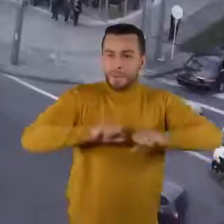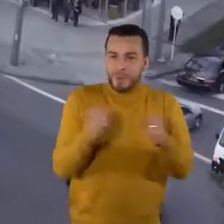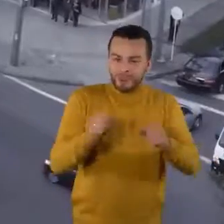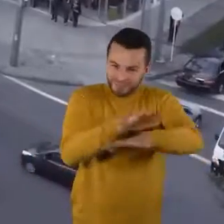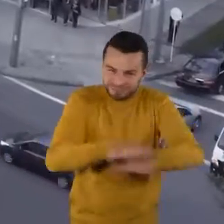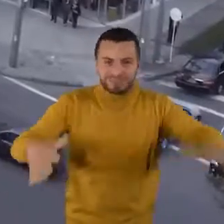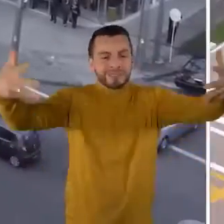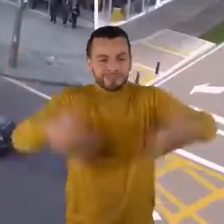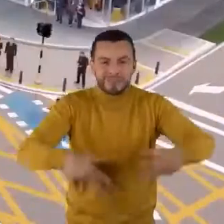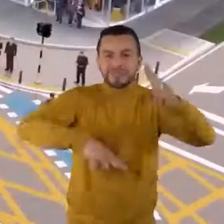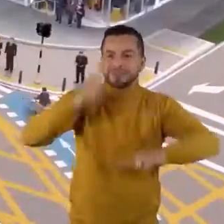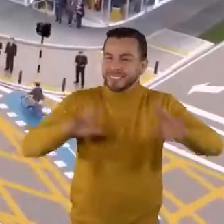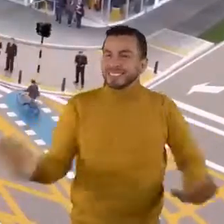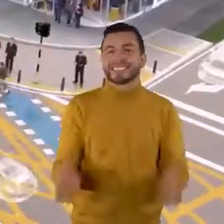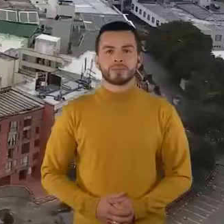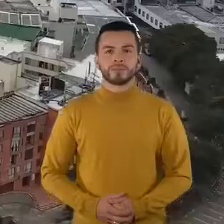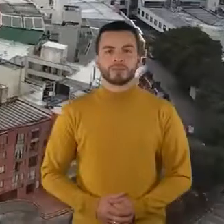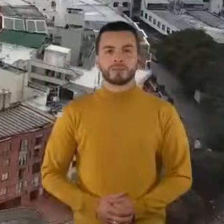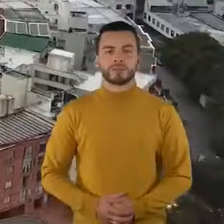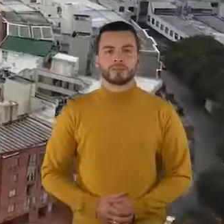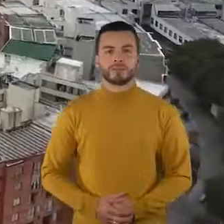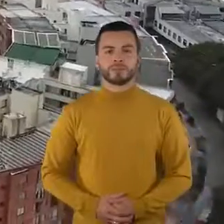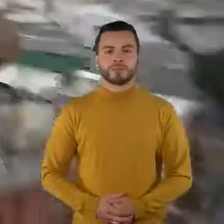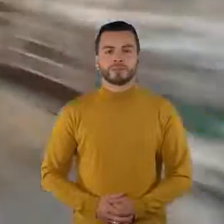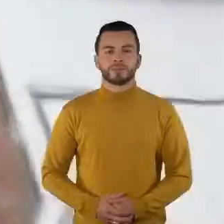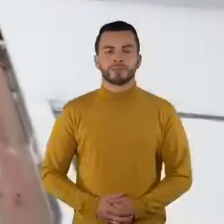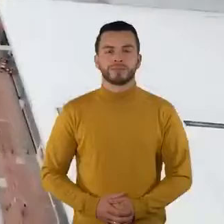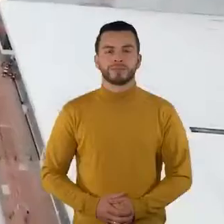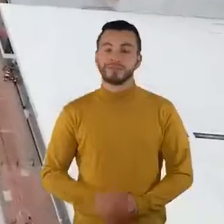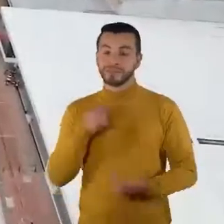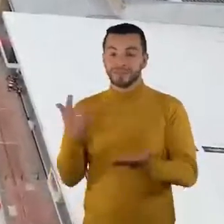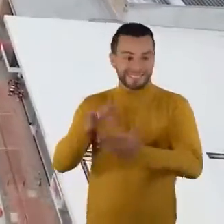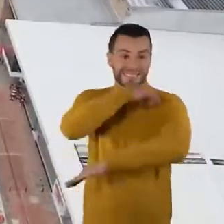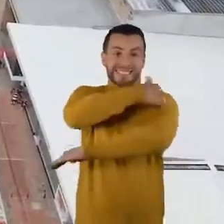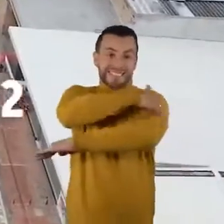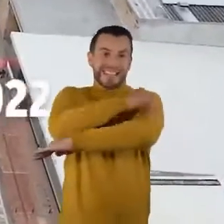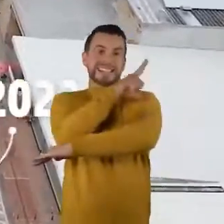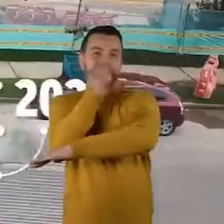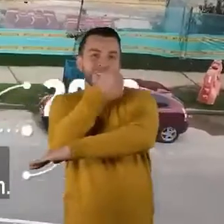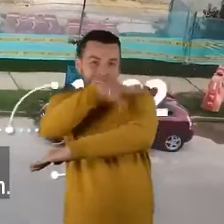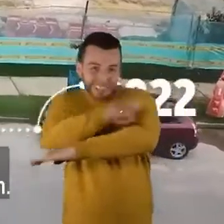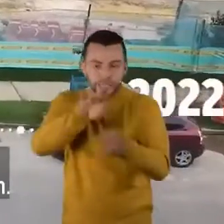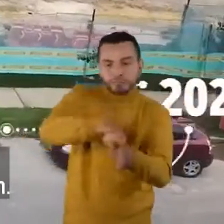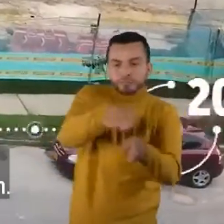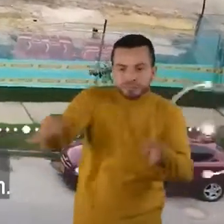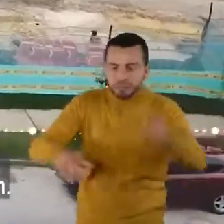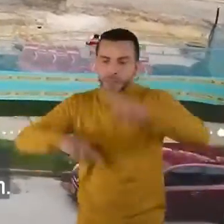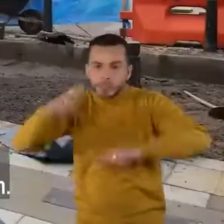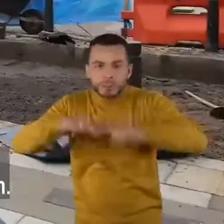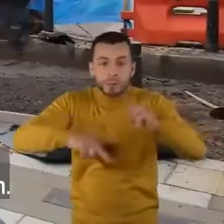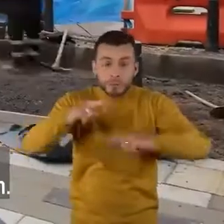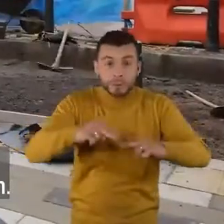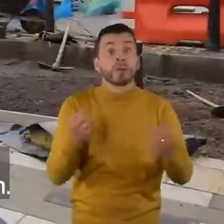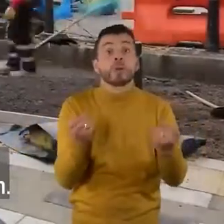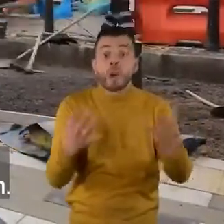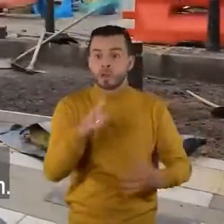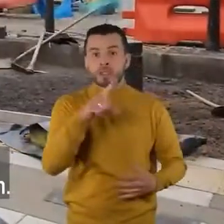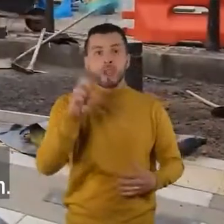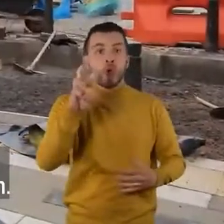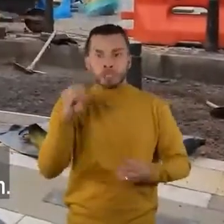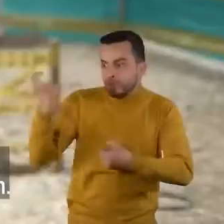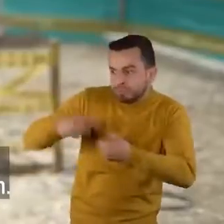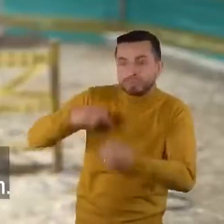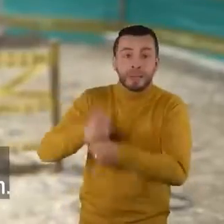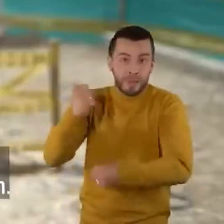recuperando los andenes entre la carrera 9a y la avenida boyacá donde los anteriores andenes estaban generando accidentes a los peatones